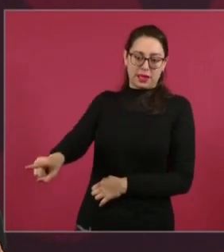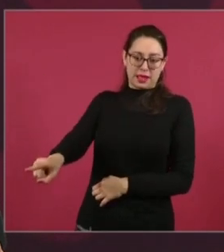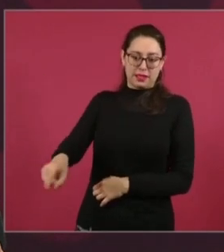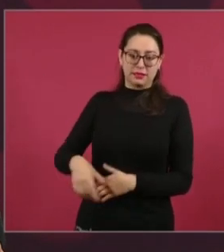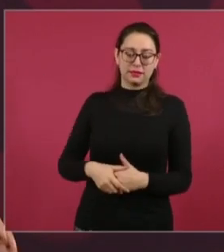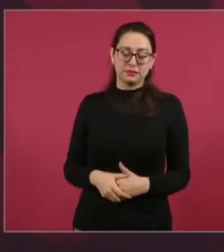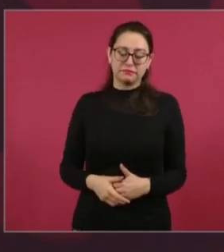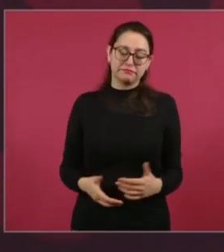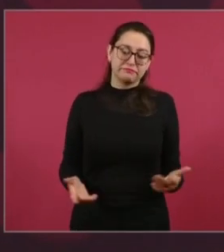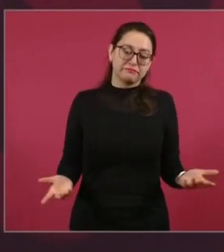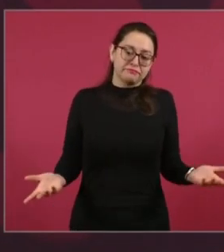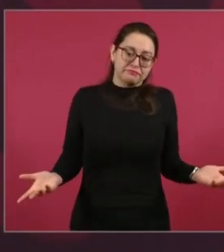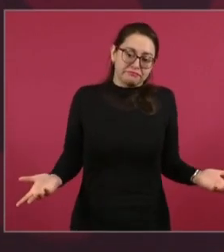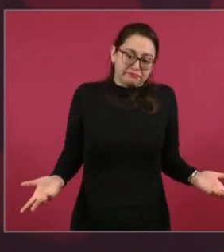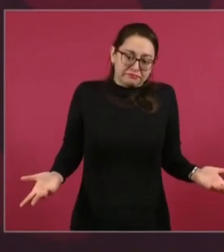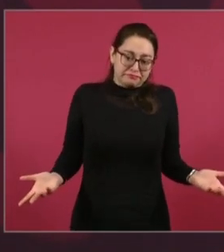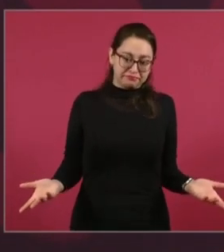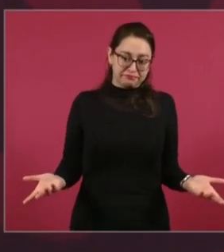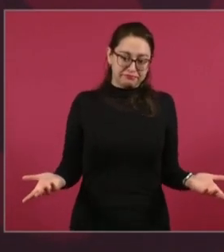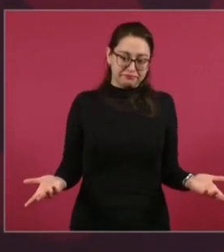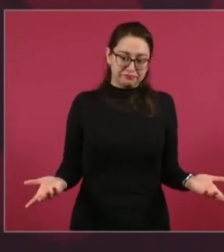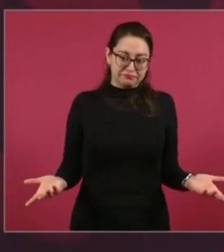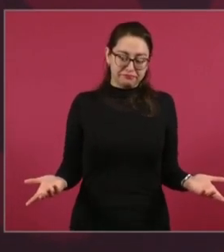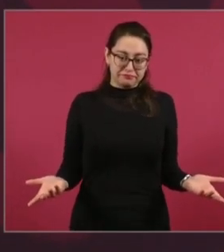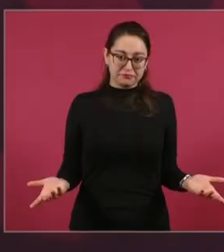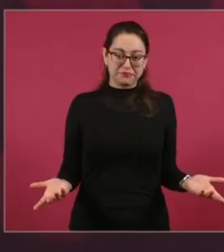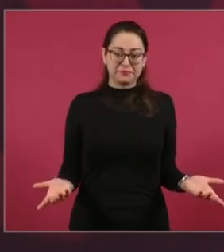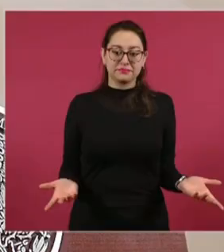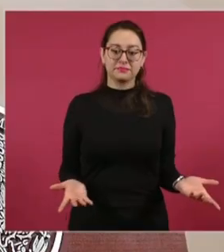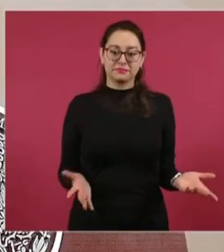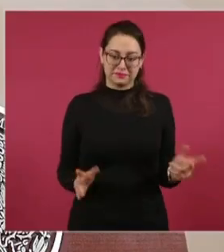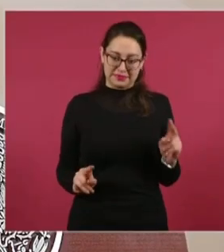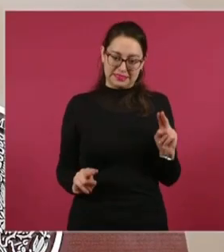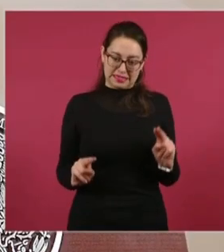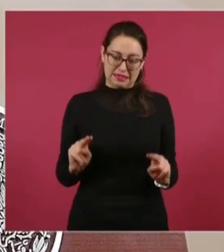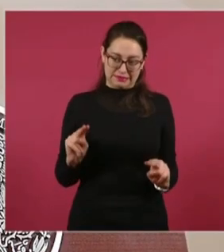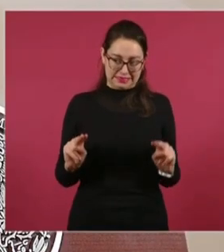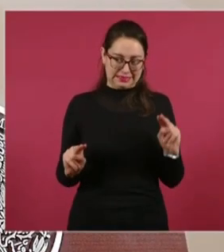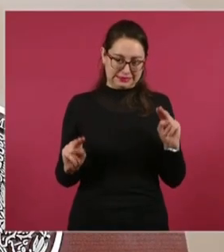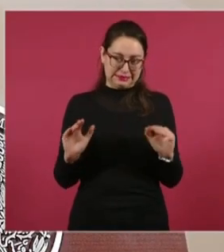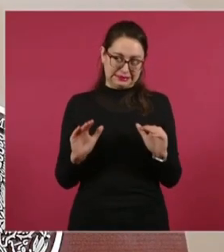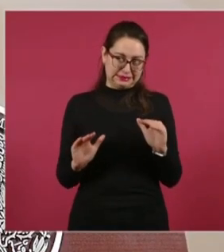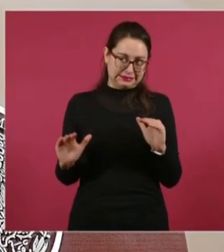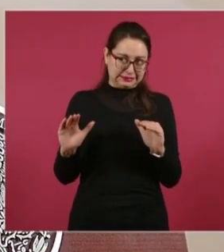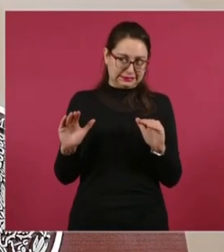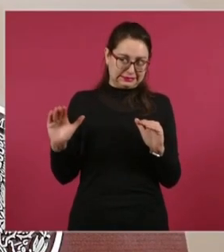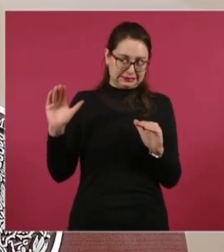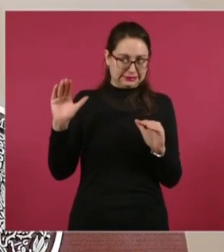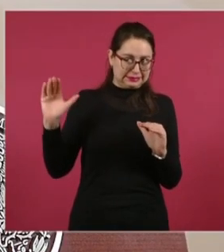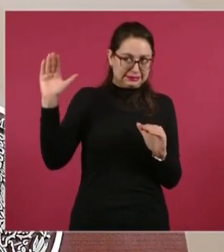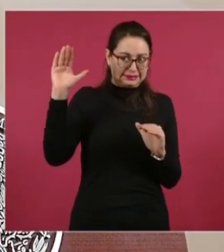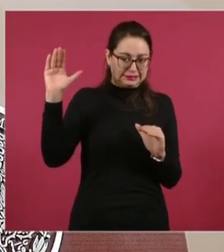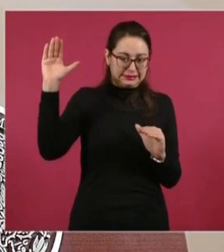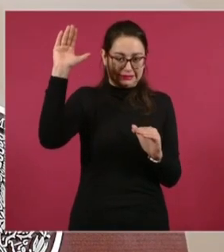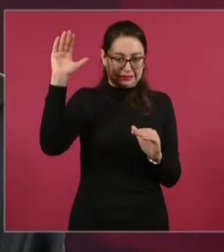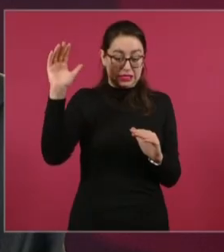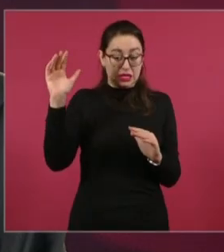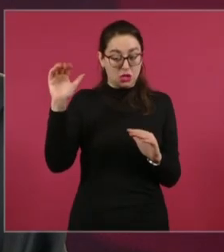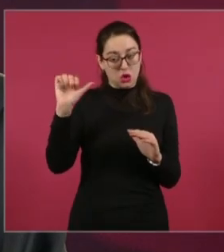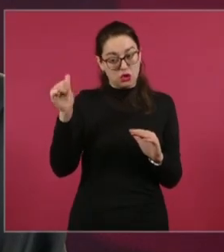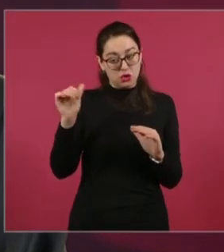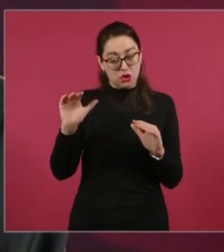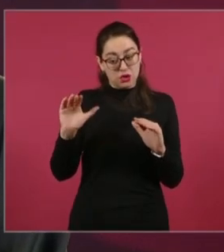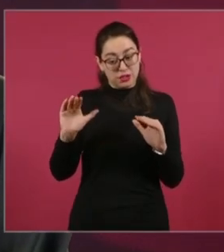como se diría en mi pueblo, hay niveles, nivelitos.